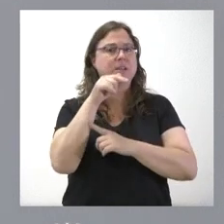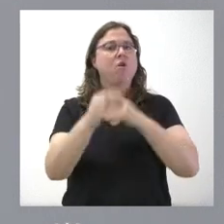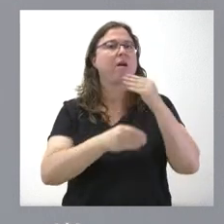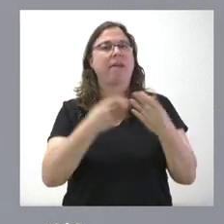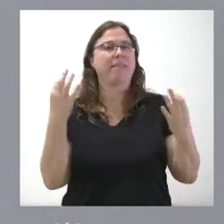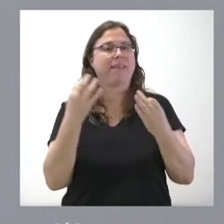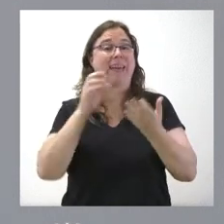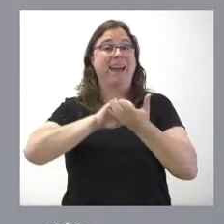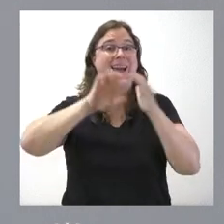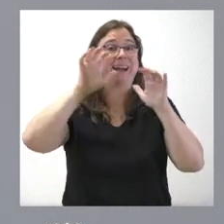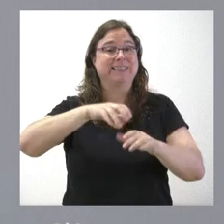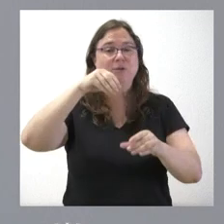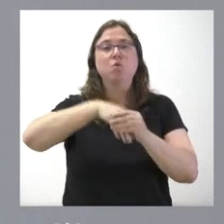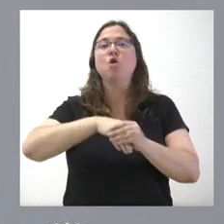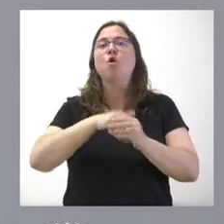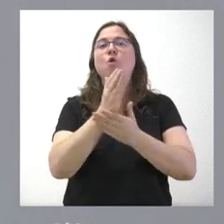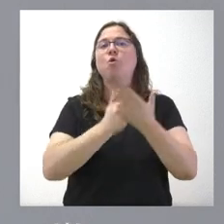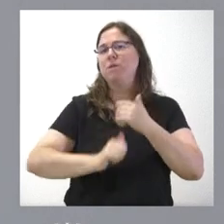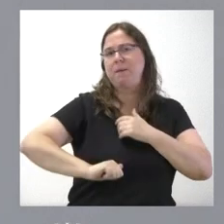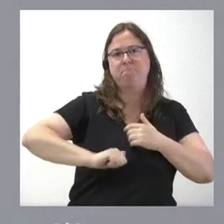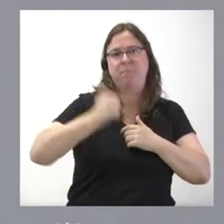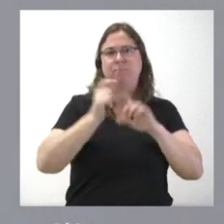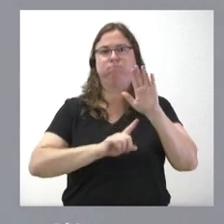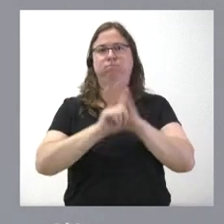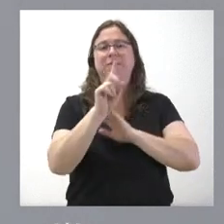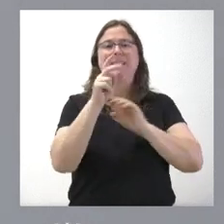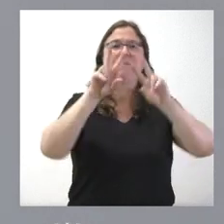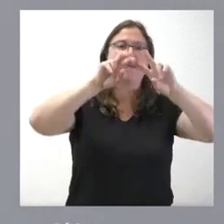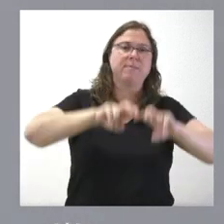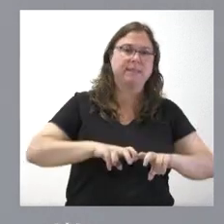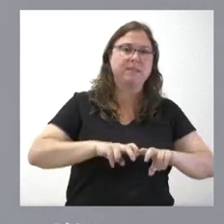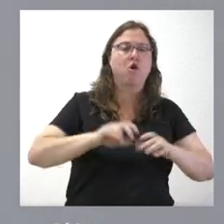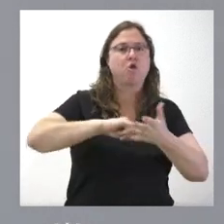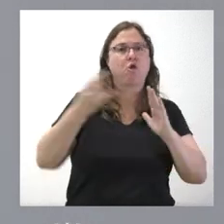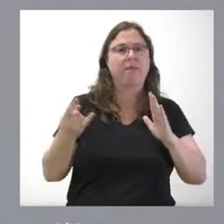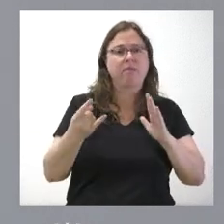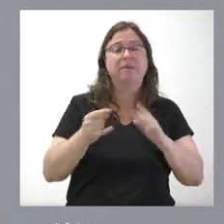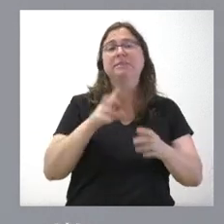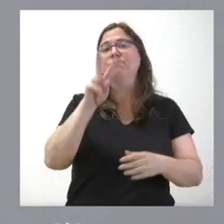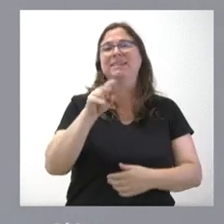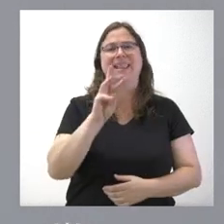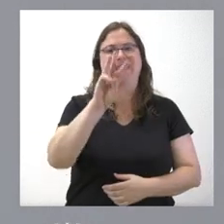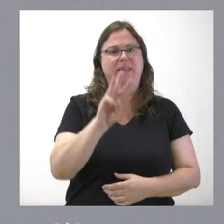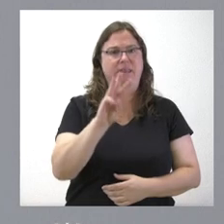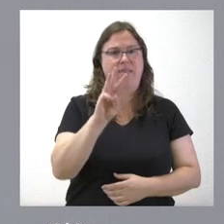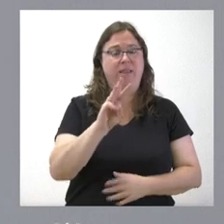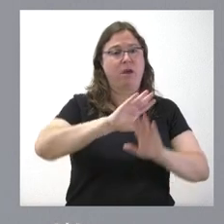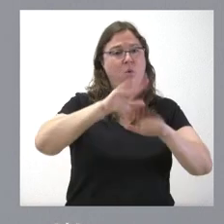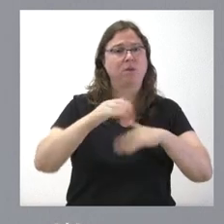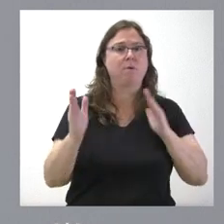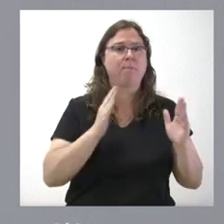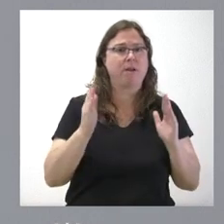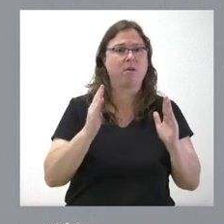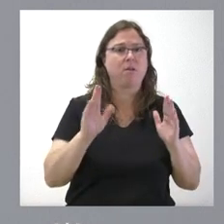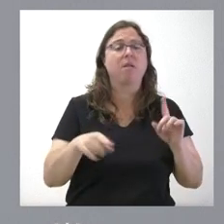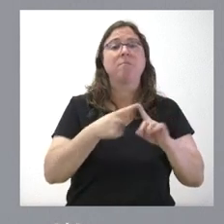Castilla de León esté entre las comunidades con mayor crecimiento en materia de investigación de innovación la tercera en este último periodo y que